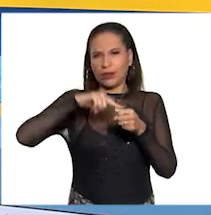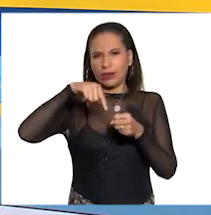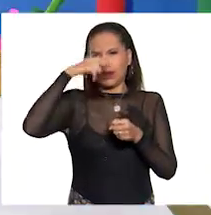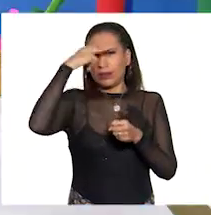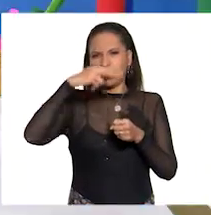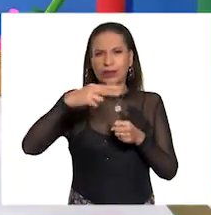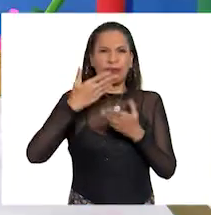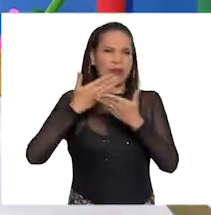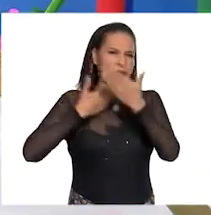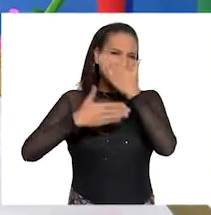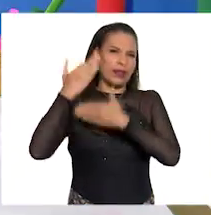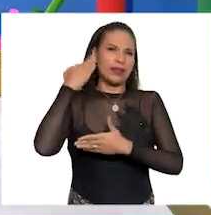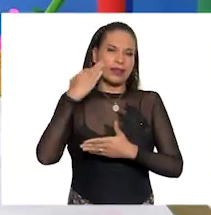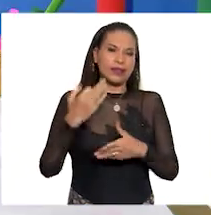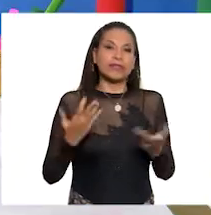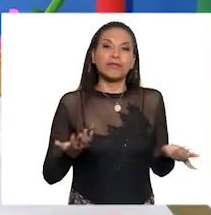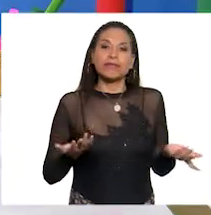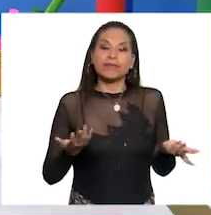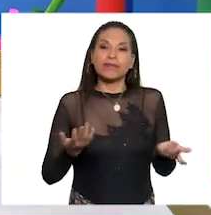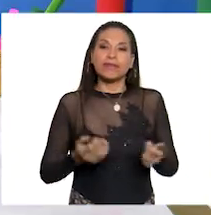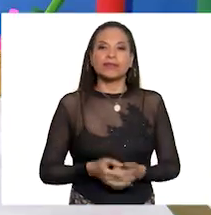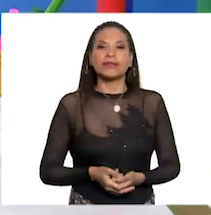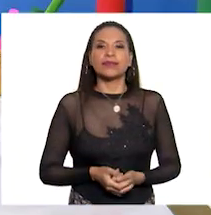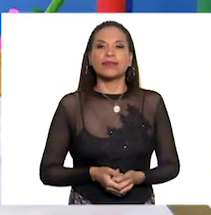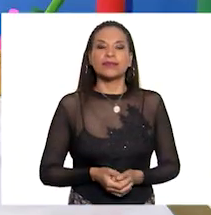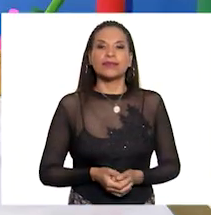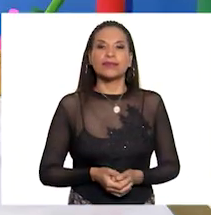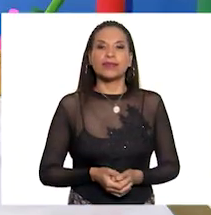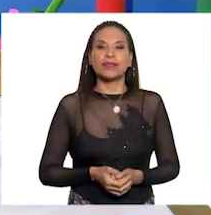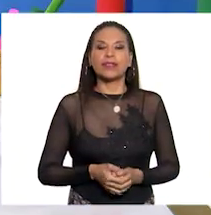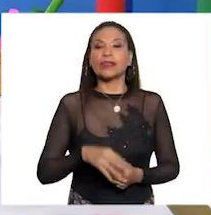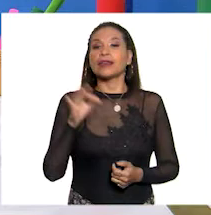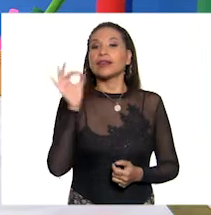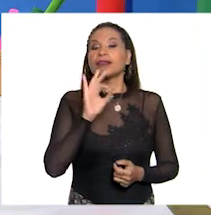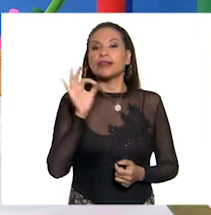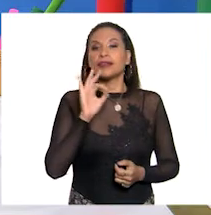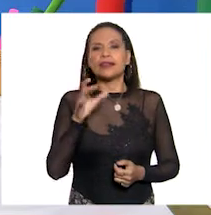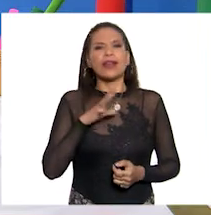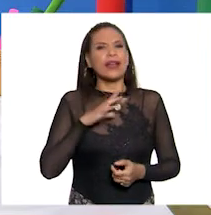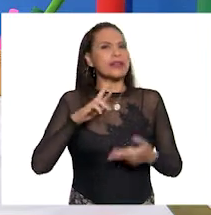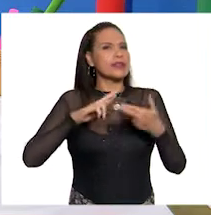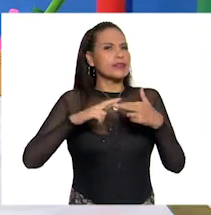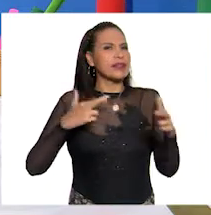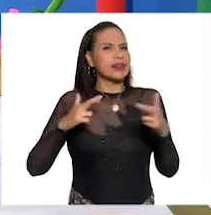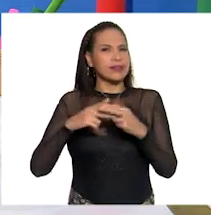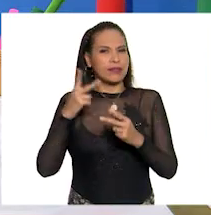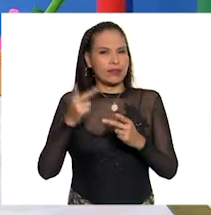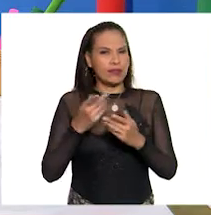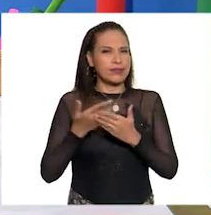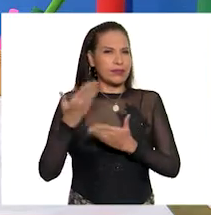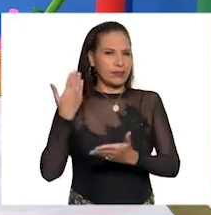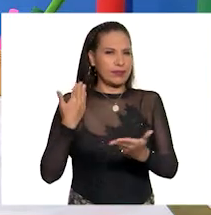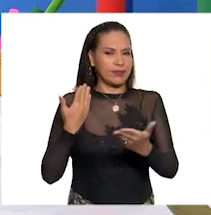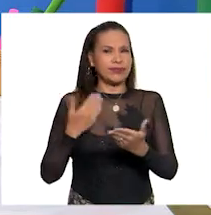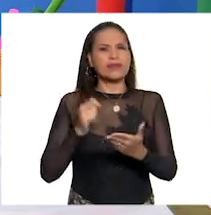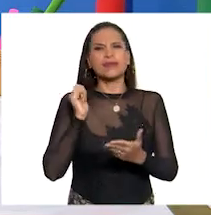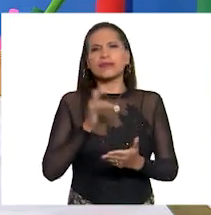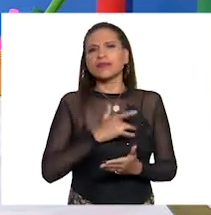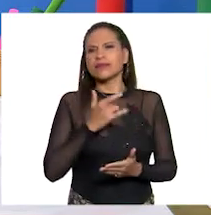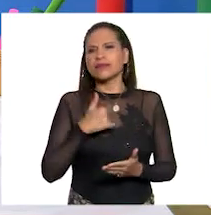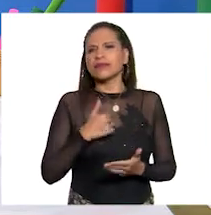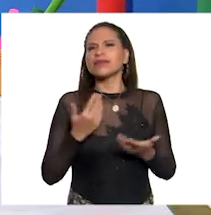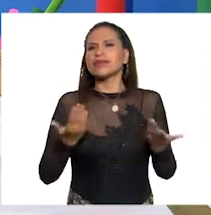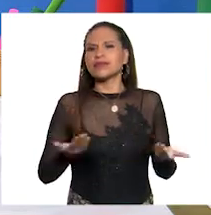Jenny? Pues, si se relaciona con la pregunta anterior, se me